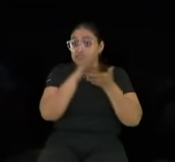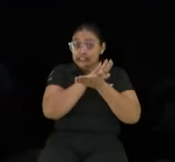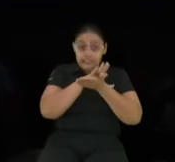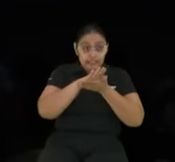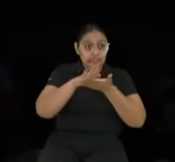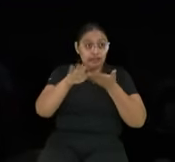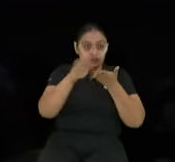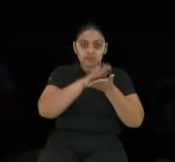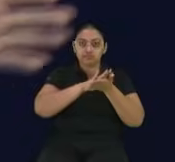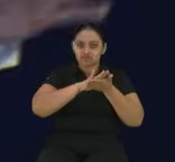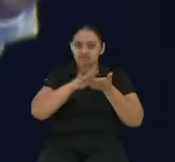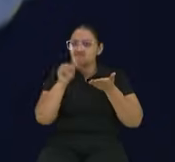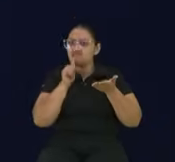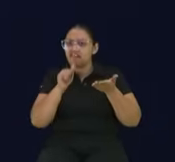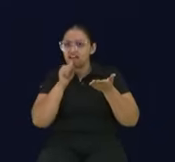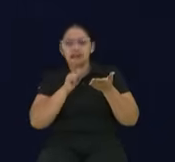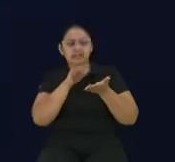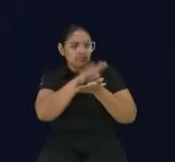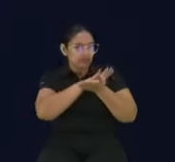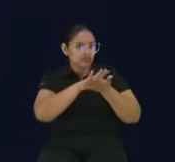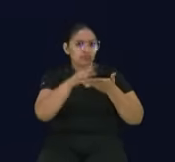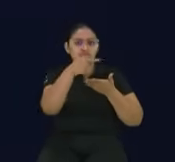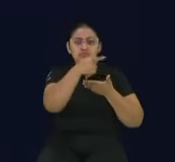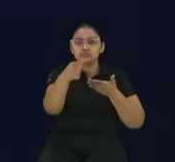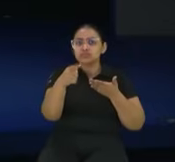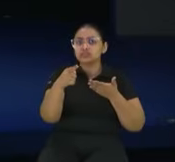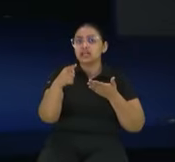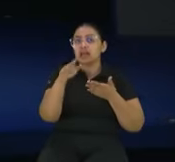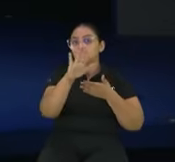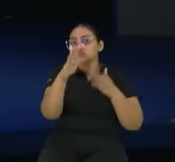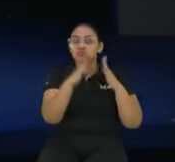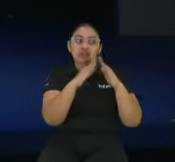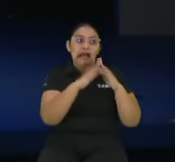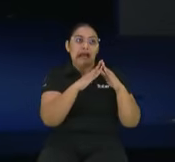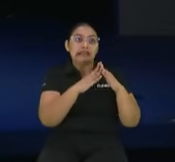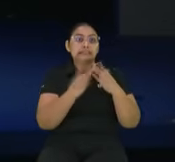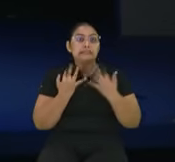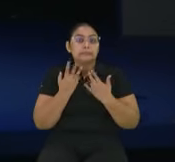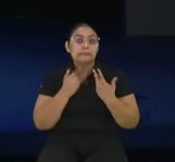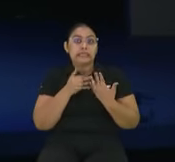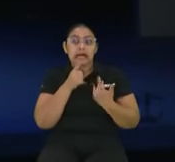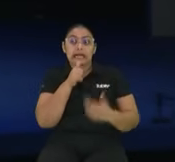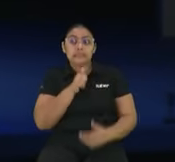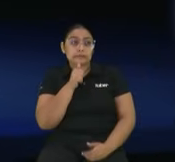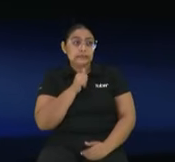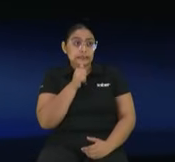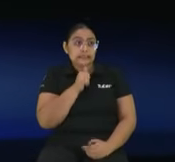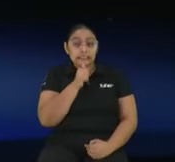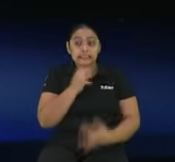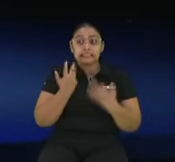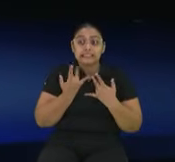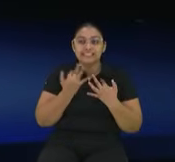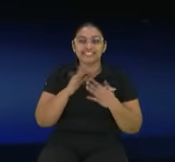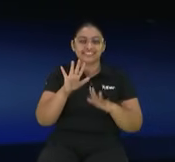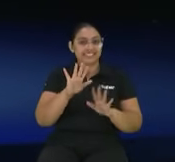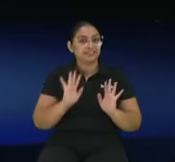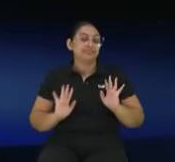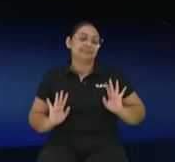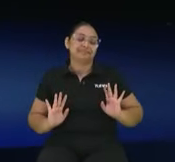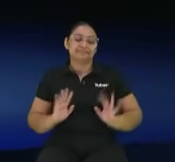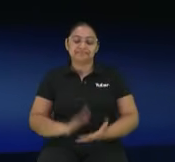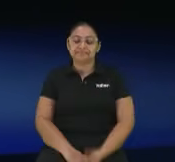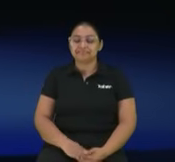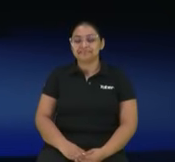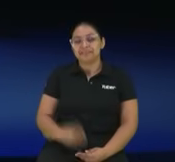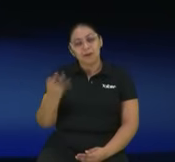aseados están limpios por favor aguántese hasta llegar a casa Amén pero vamos a la palabra a ver Sela compadre sol